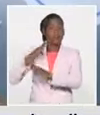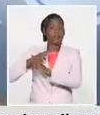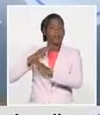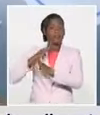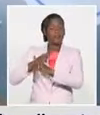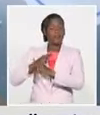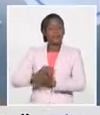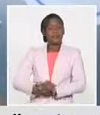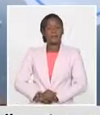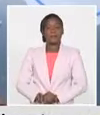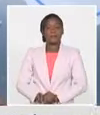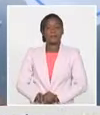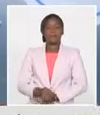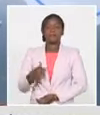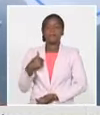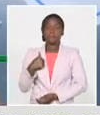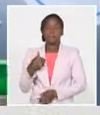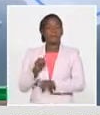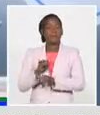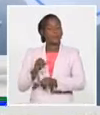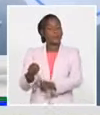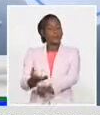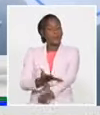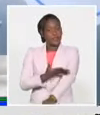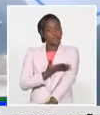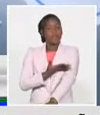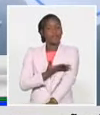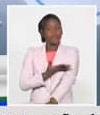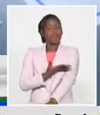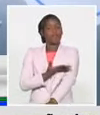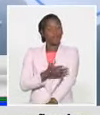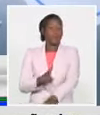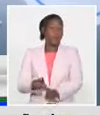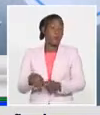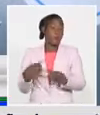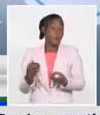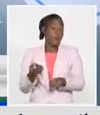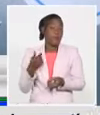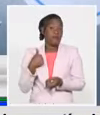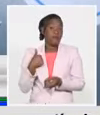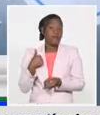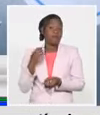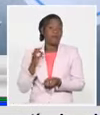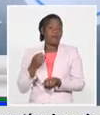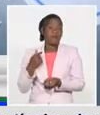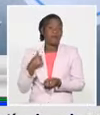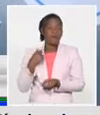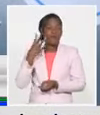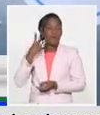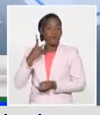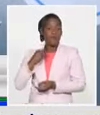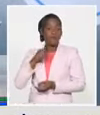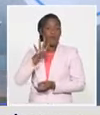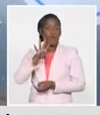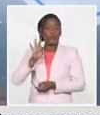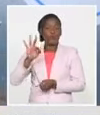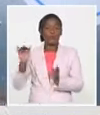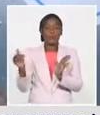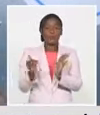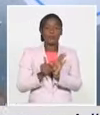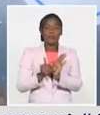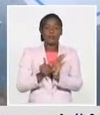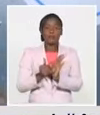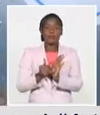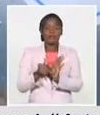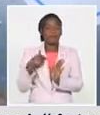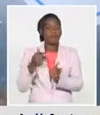Cuba. Para mí es tremenda emoción poder ser el sujeto 48.000. Y es un compromiso